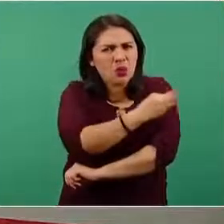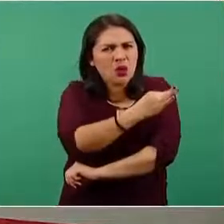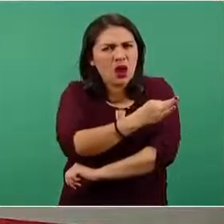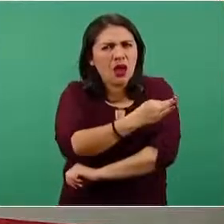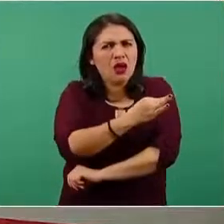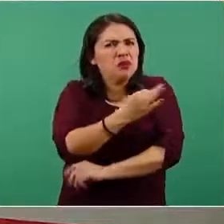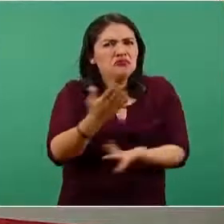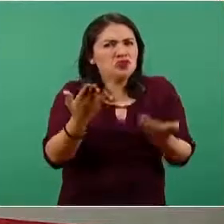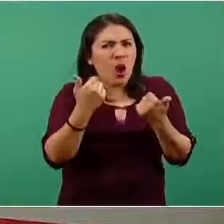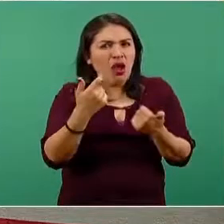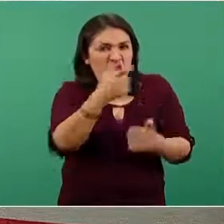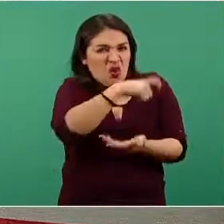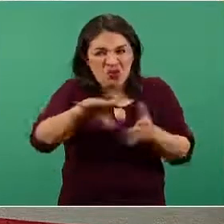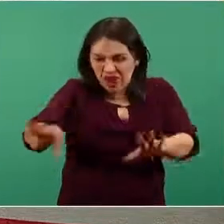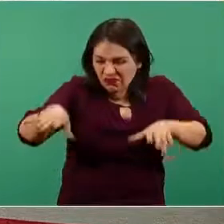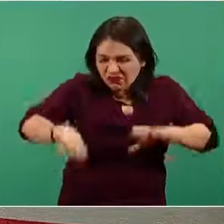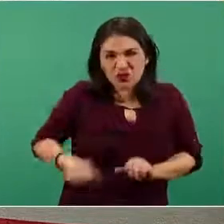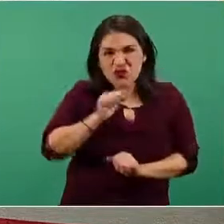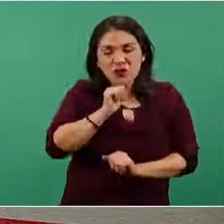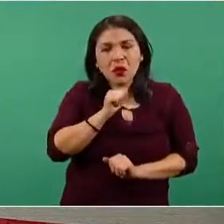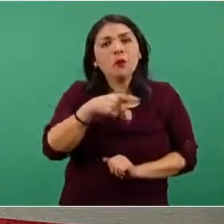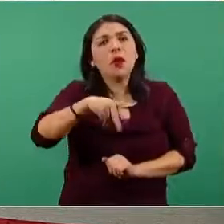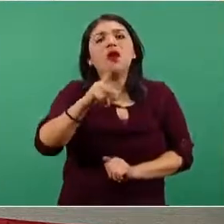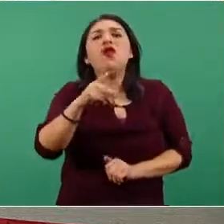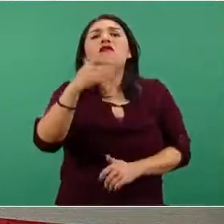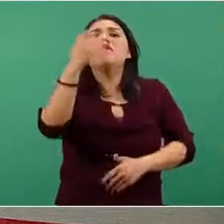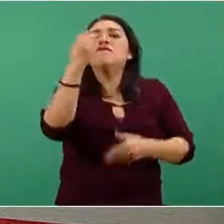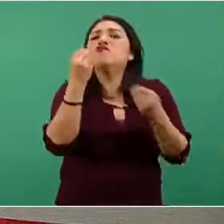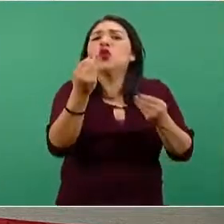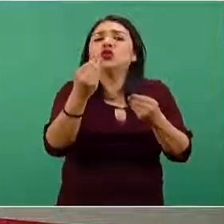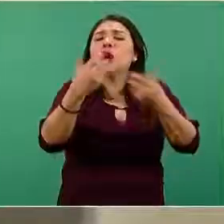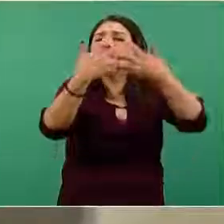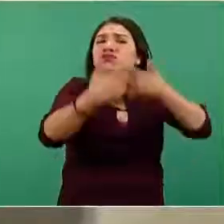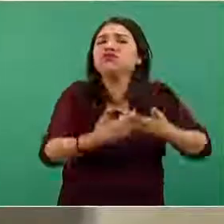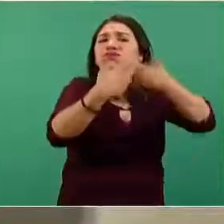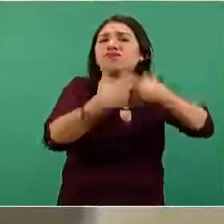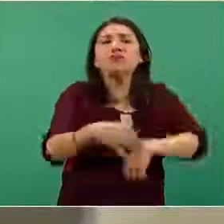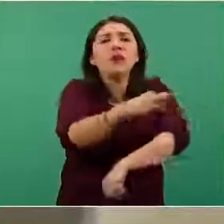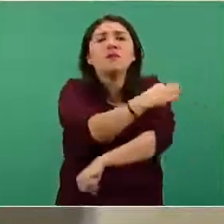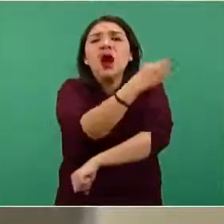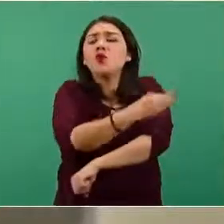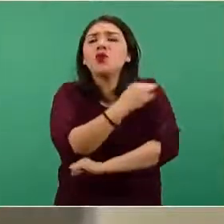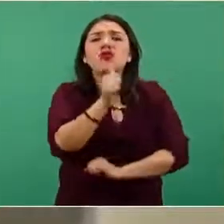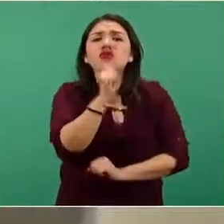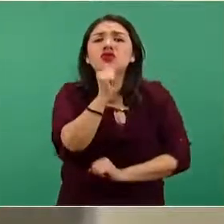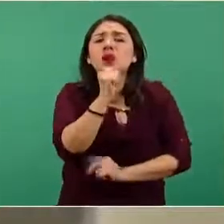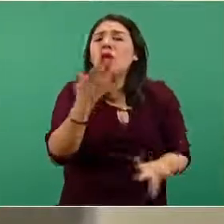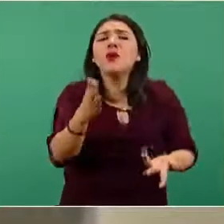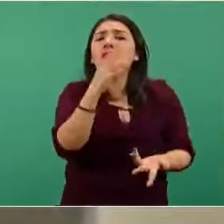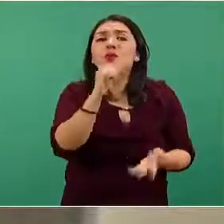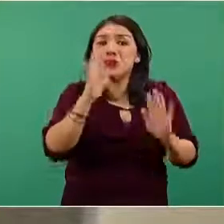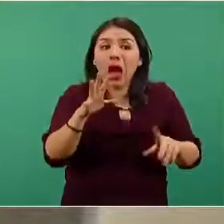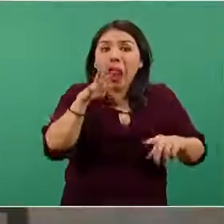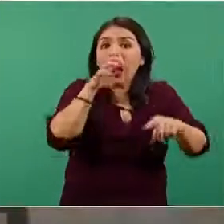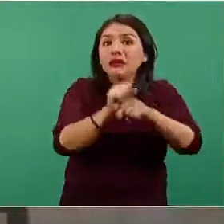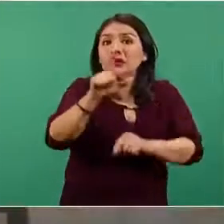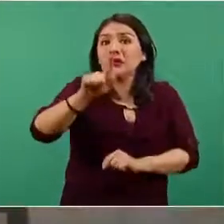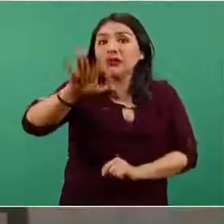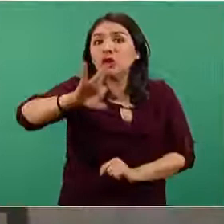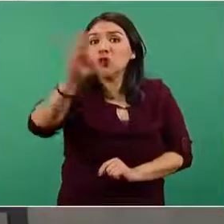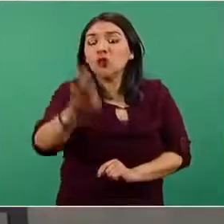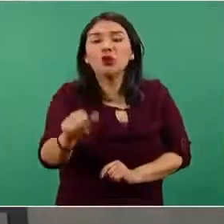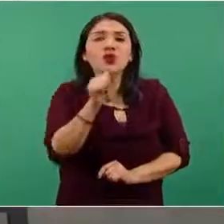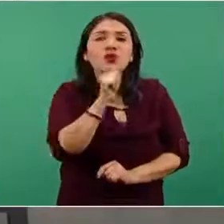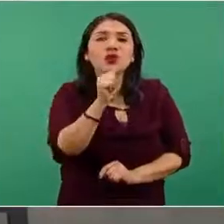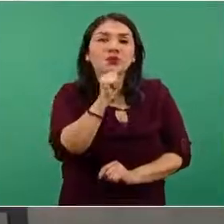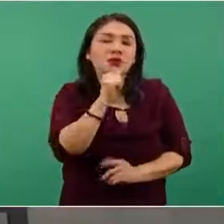vacunas, no habría sido posible llegar a ese 75% de protección en la mayoría de los países. Ahora,